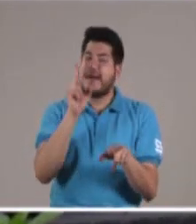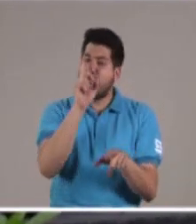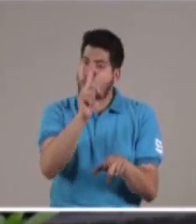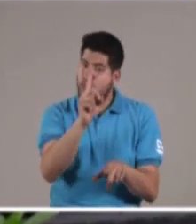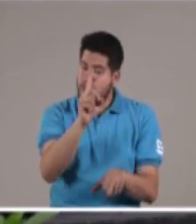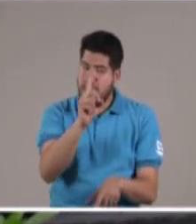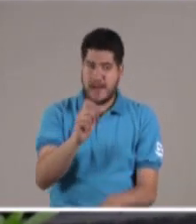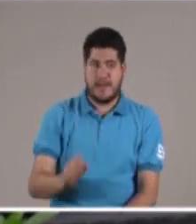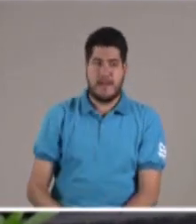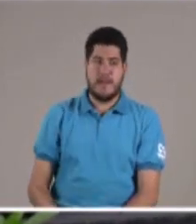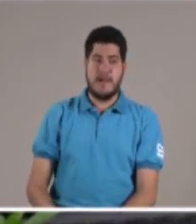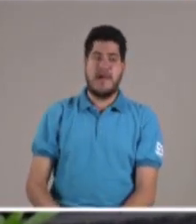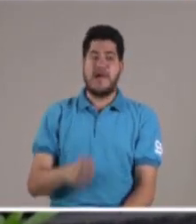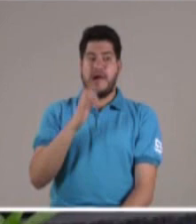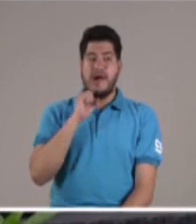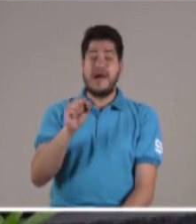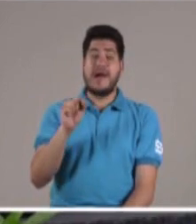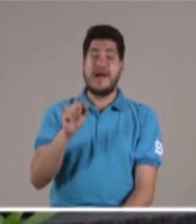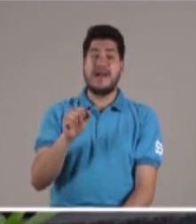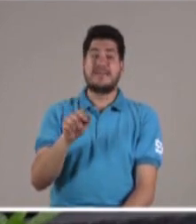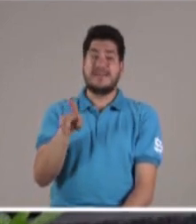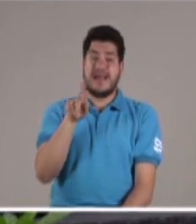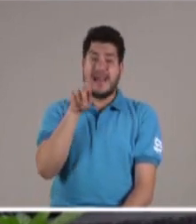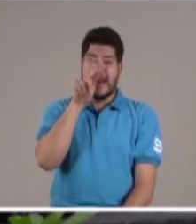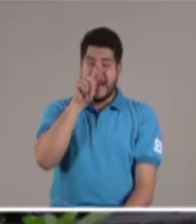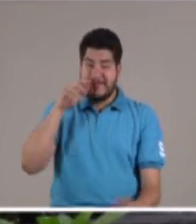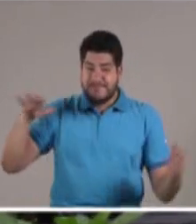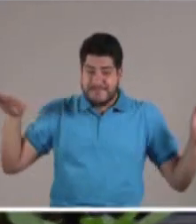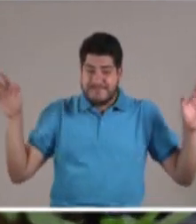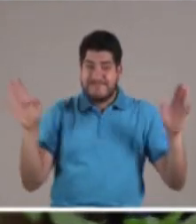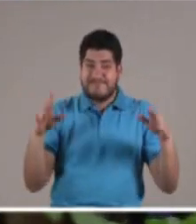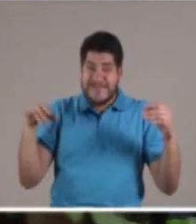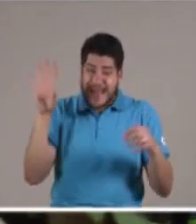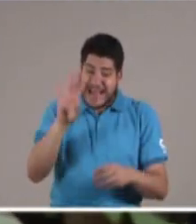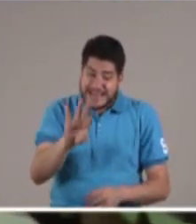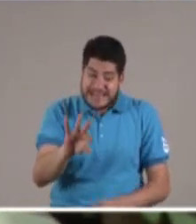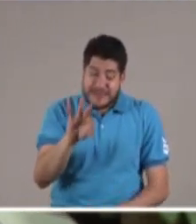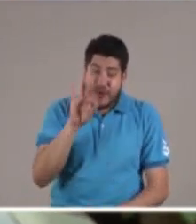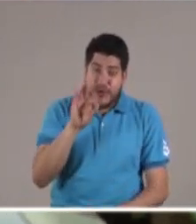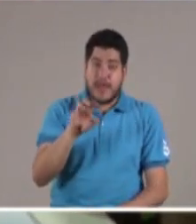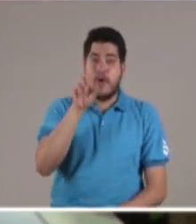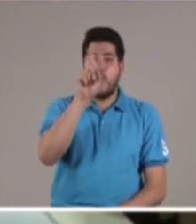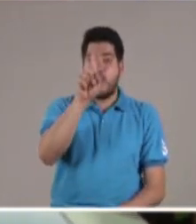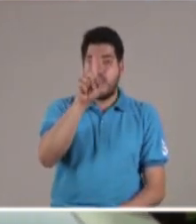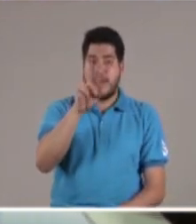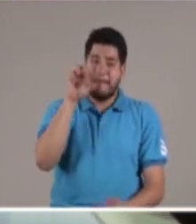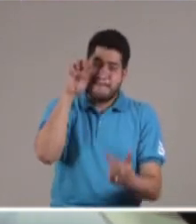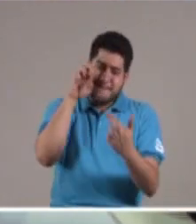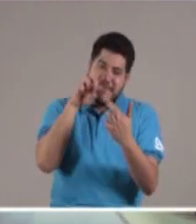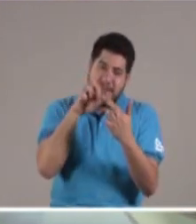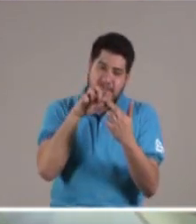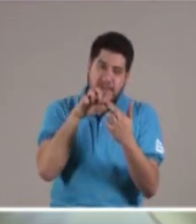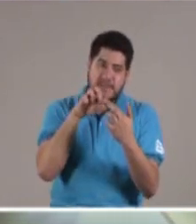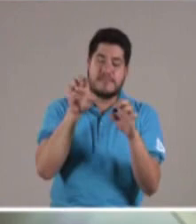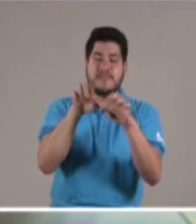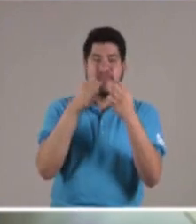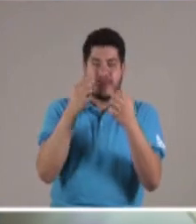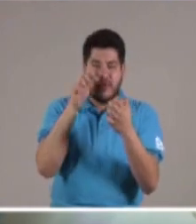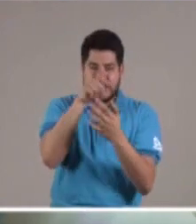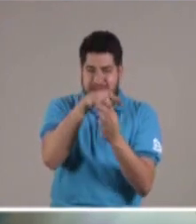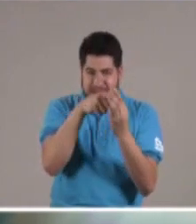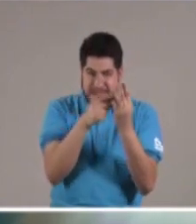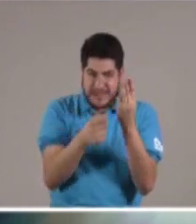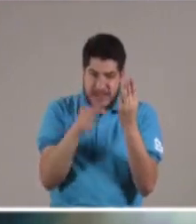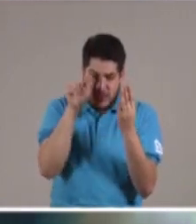sola es la paloma la perfecta la escogida solo una es entonces dentro de ese